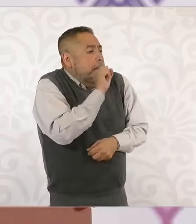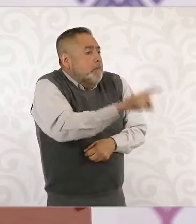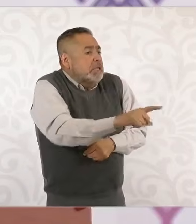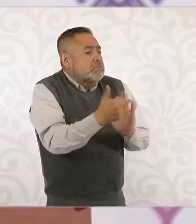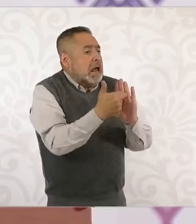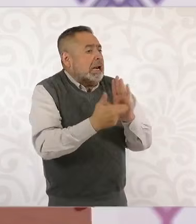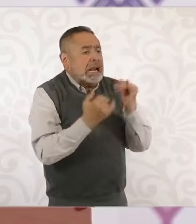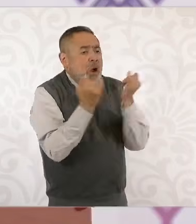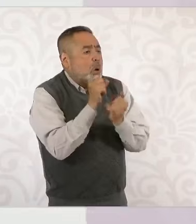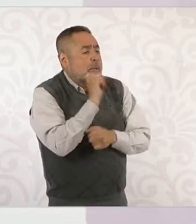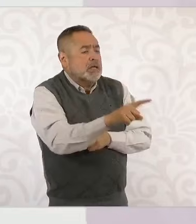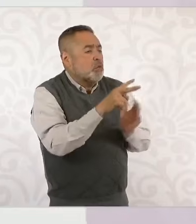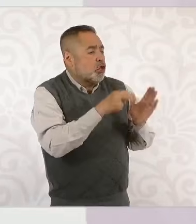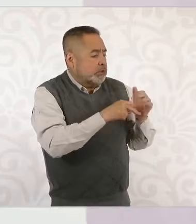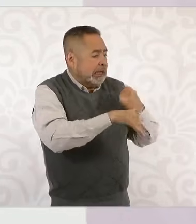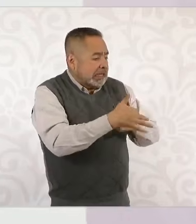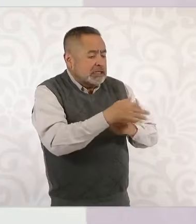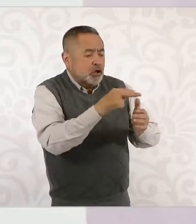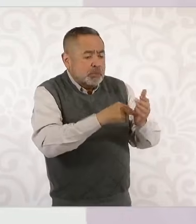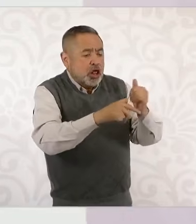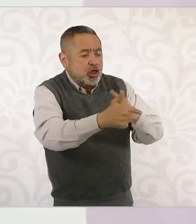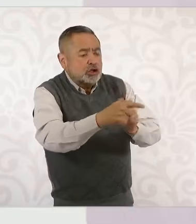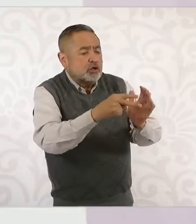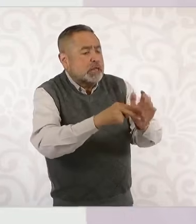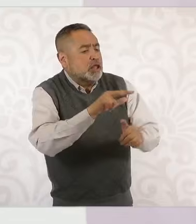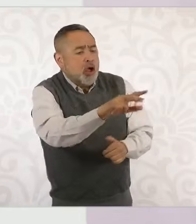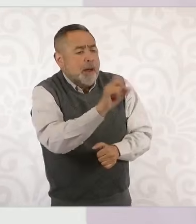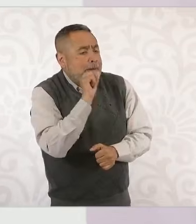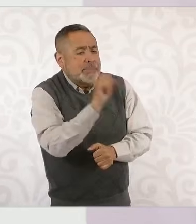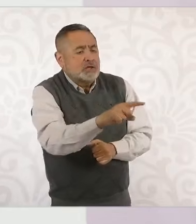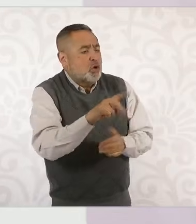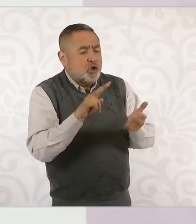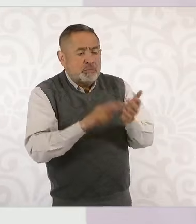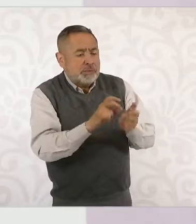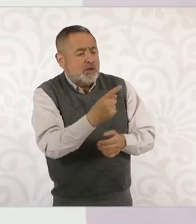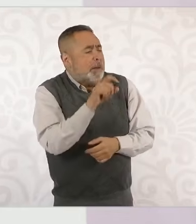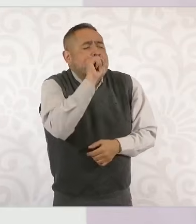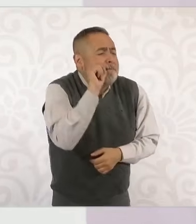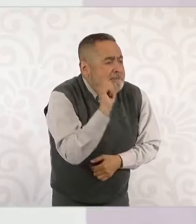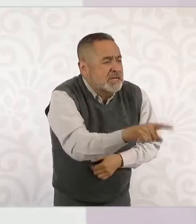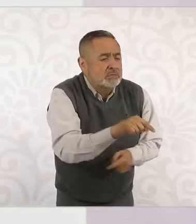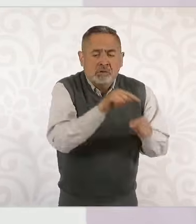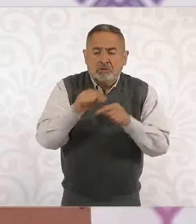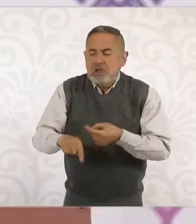el 2015, que en el 2012, que en el 2018, que en el 2021.